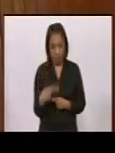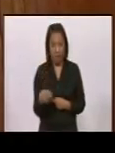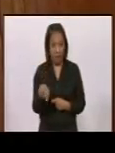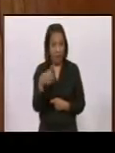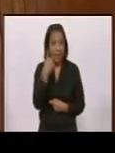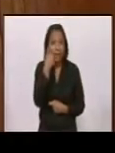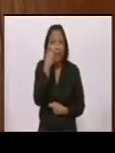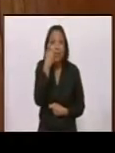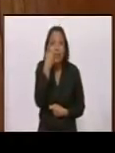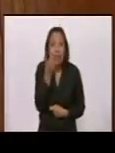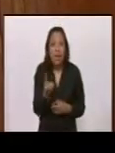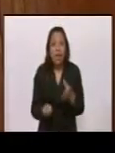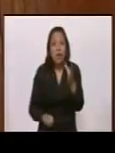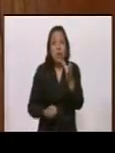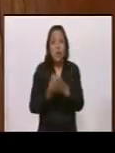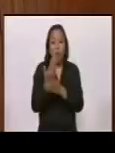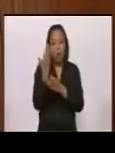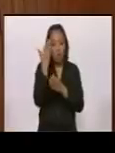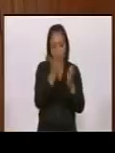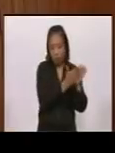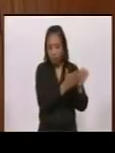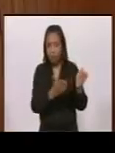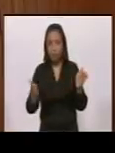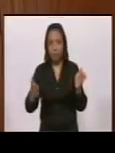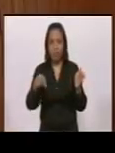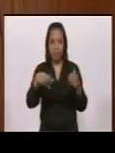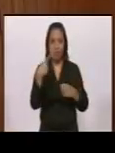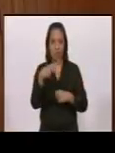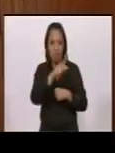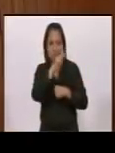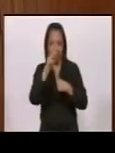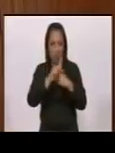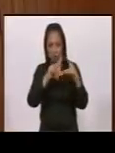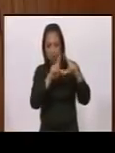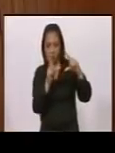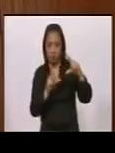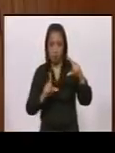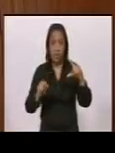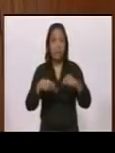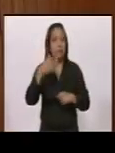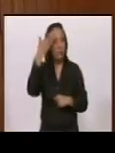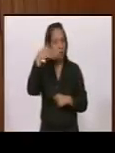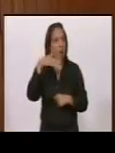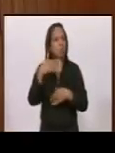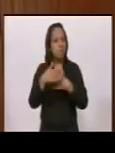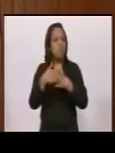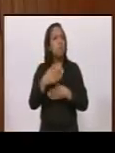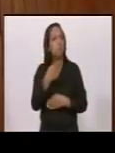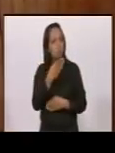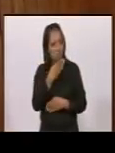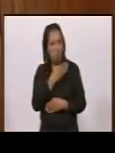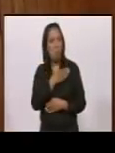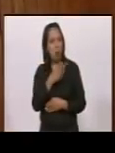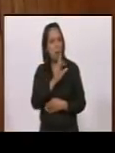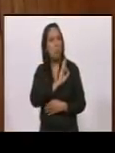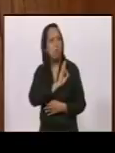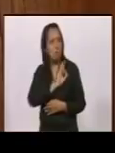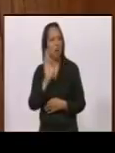quieren una nueva etapa para su país, que saben que algo bueno está por